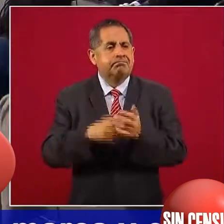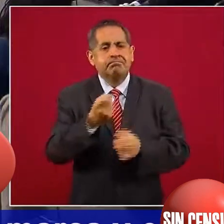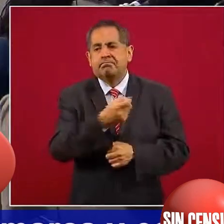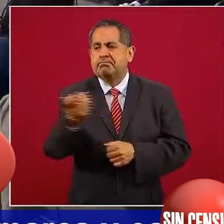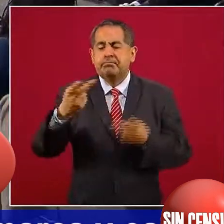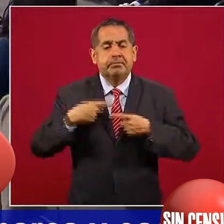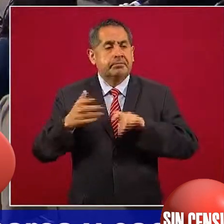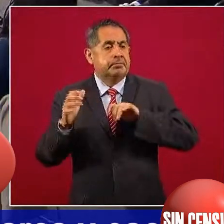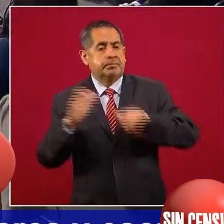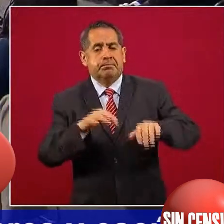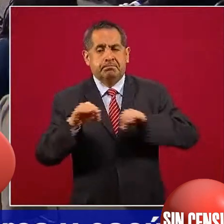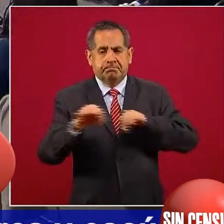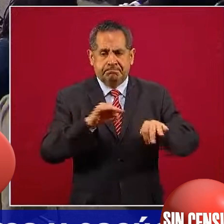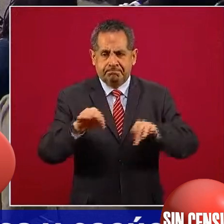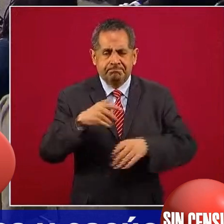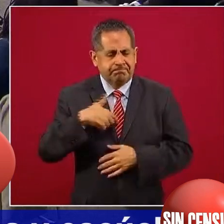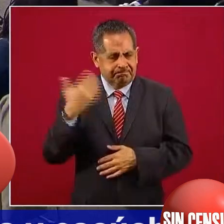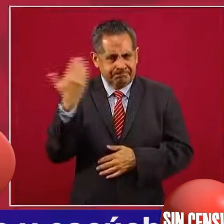empleos